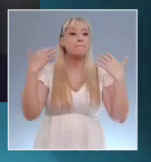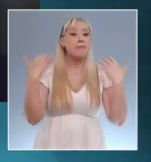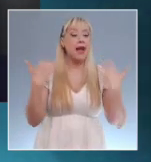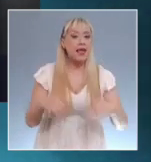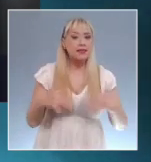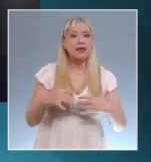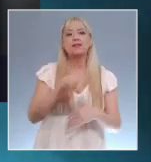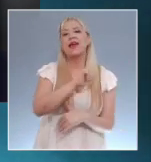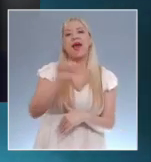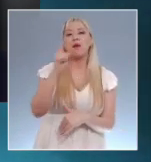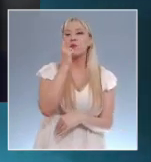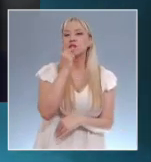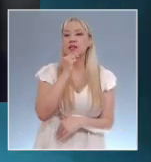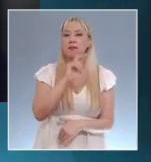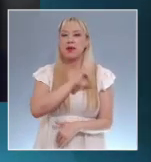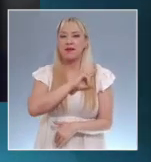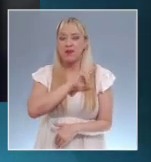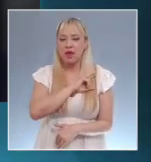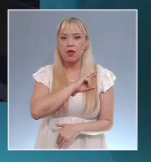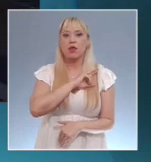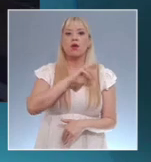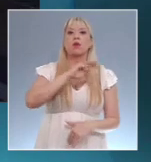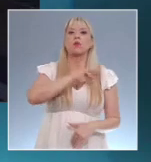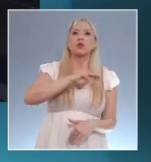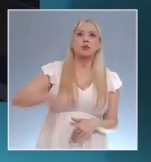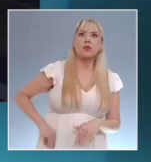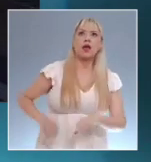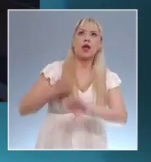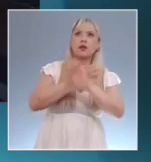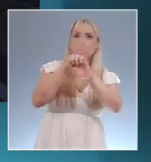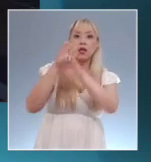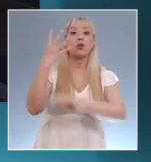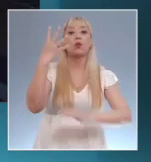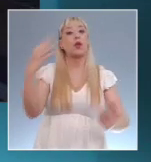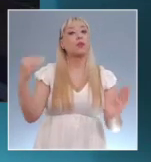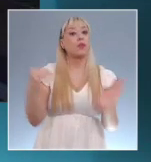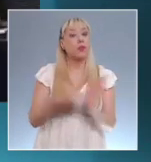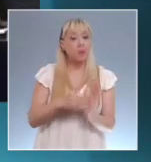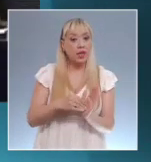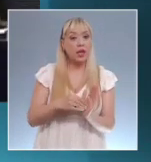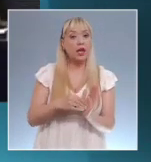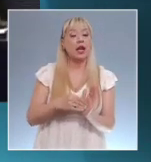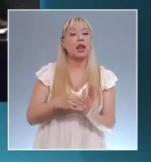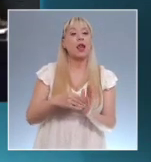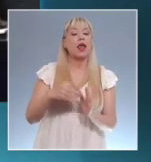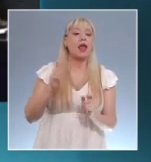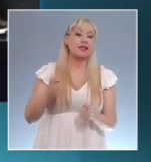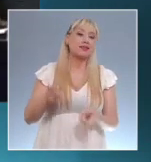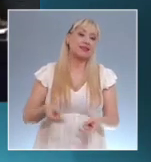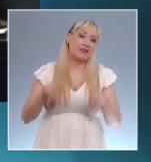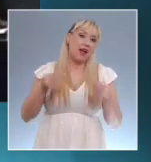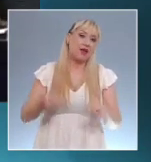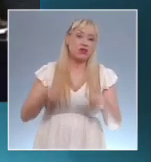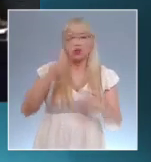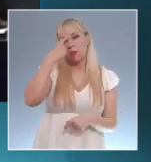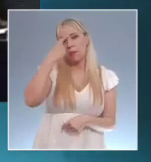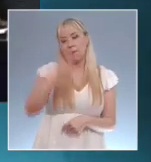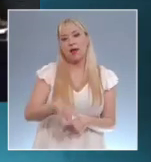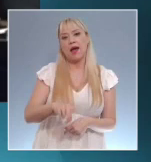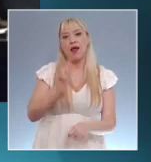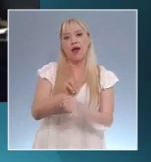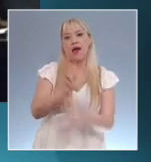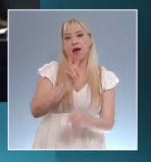municipal otras 4,000 aproximadamente. Durante la entrega de reconocimientos de la 5ª edición del diplomado Empresas de